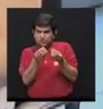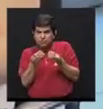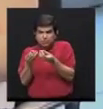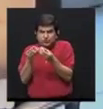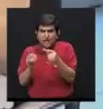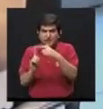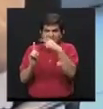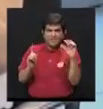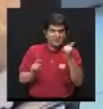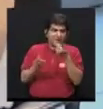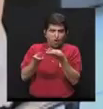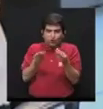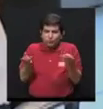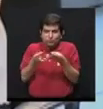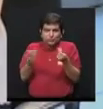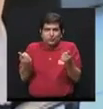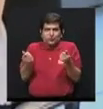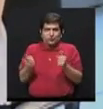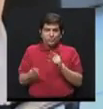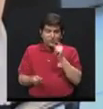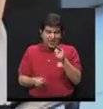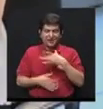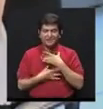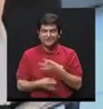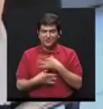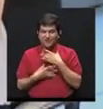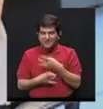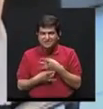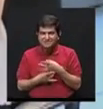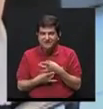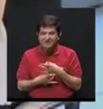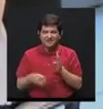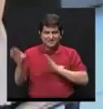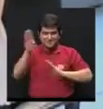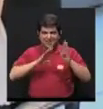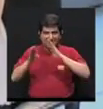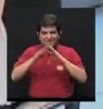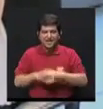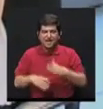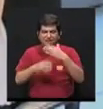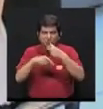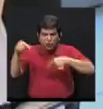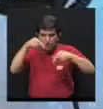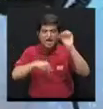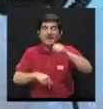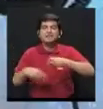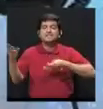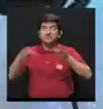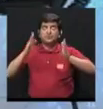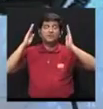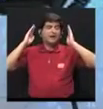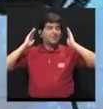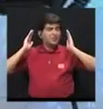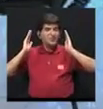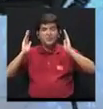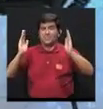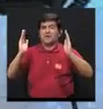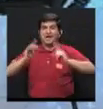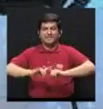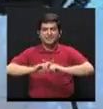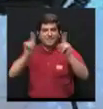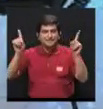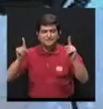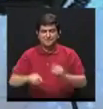otros productos, eso es lo que les interesa a la biología sintética, y sí es un mercado enorme, pero de ninguna manera